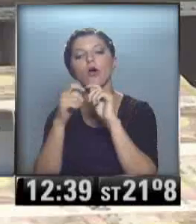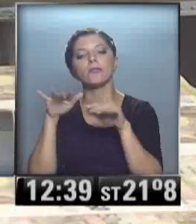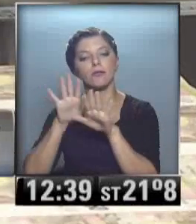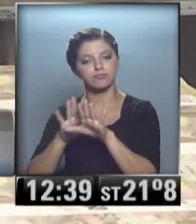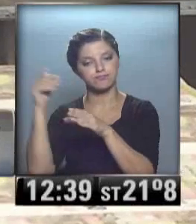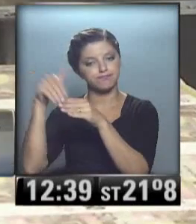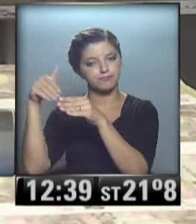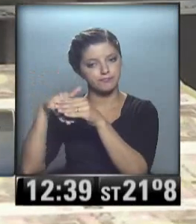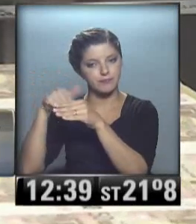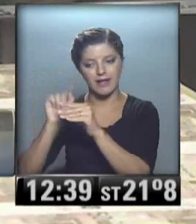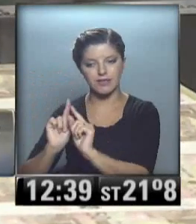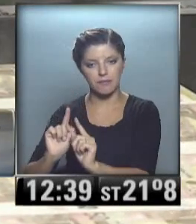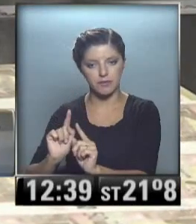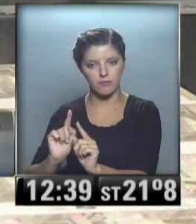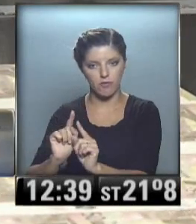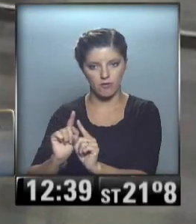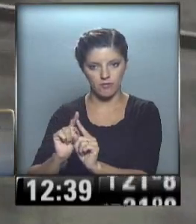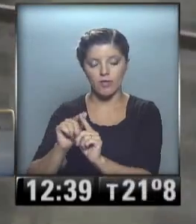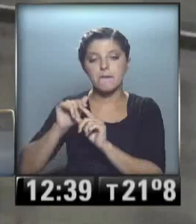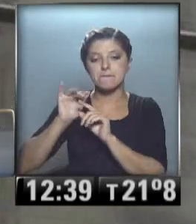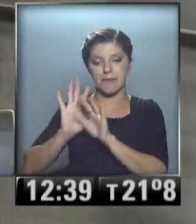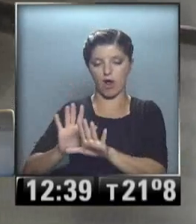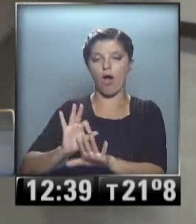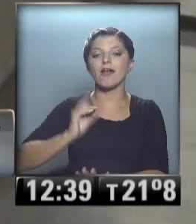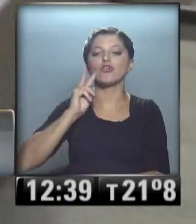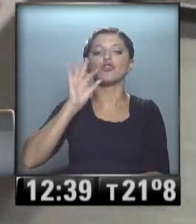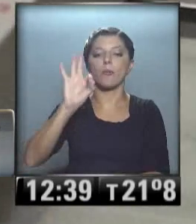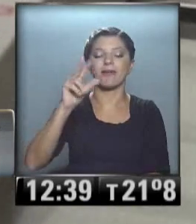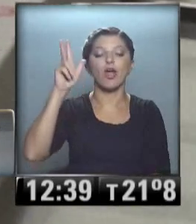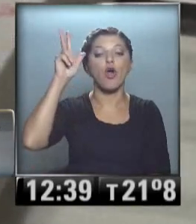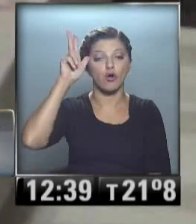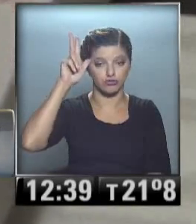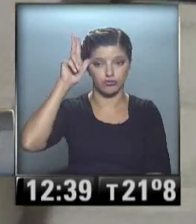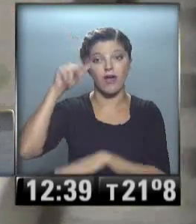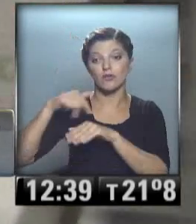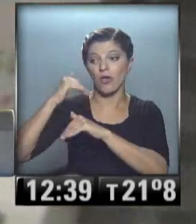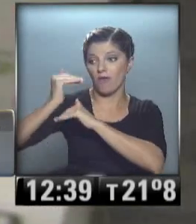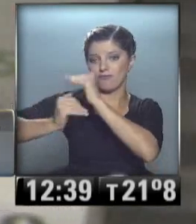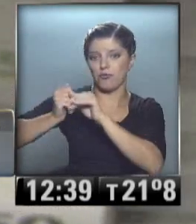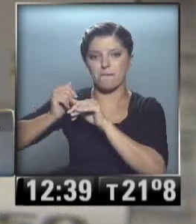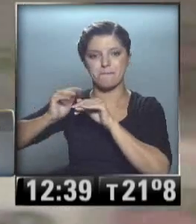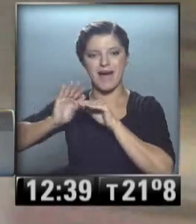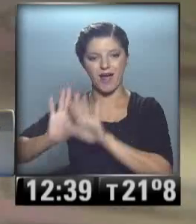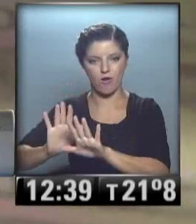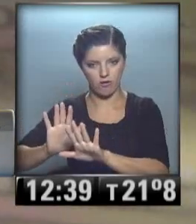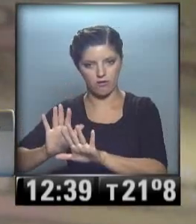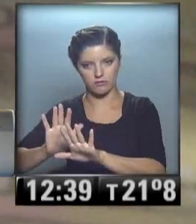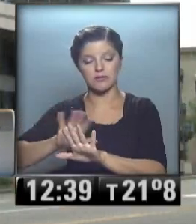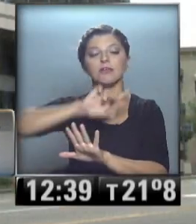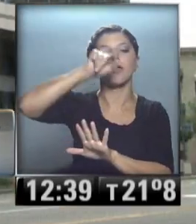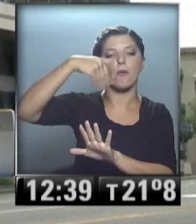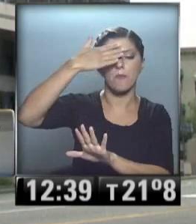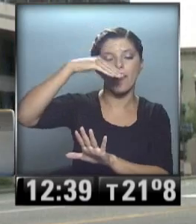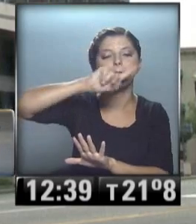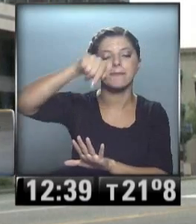que simplemente tuvo un puntual freno en 2008 a su ciclo de crecimiento que retornó en